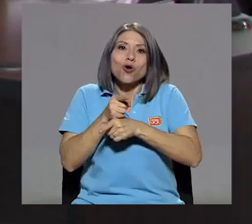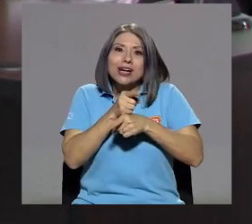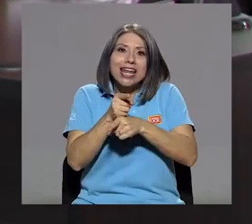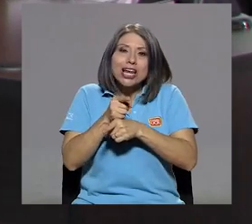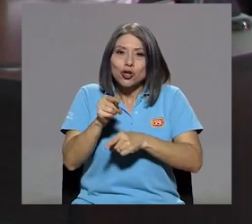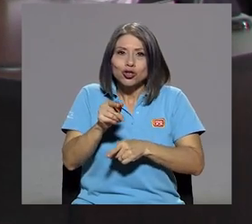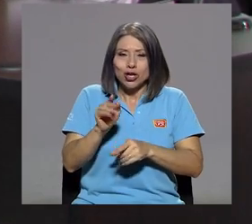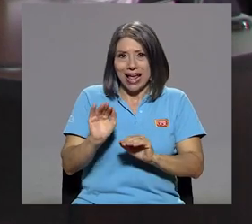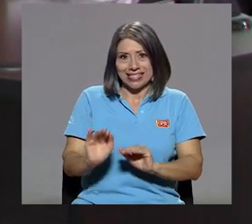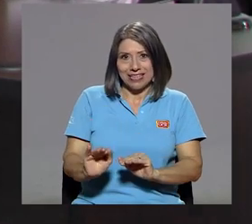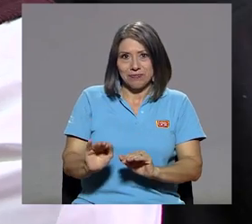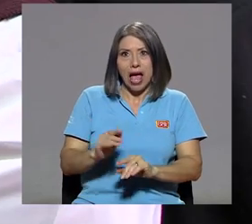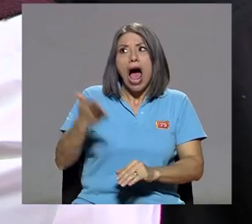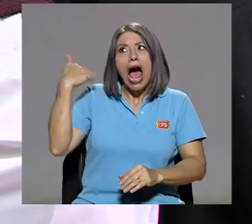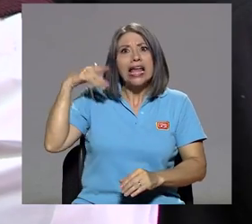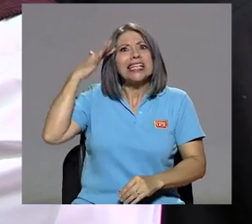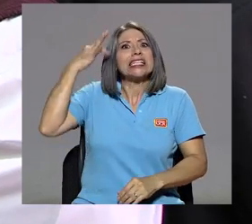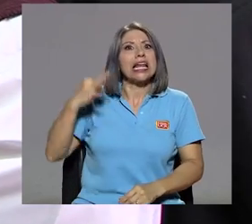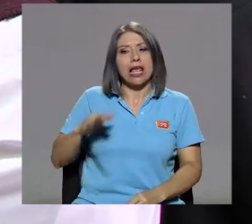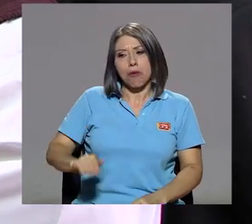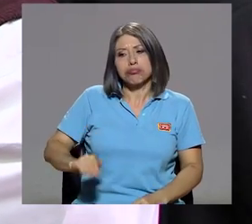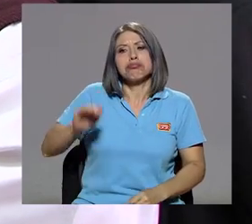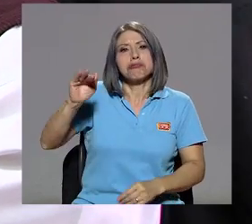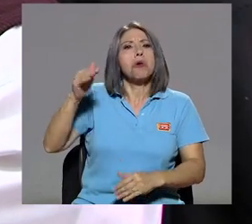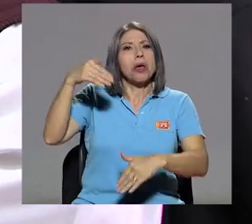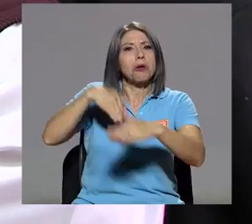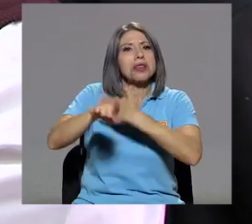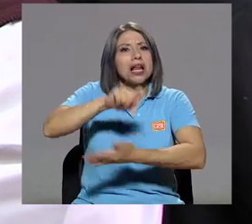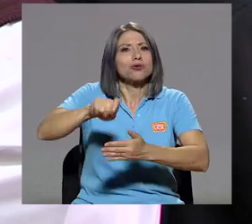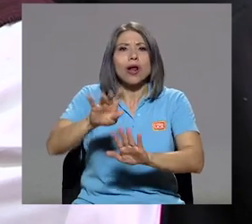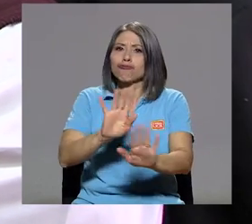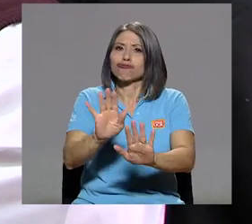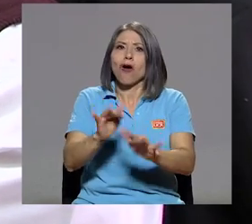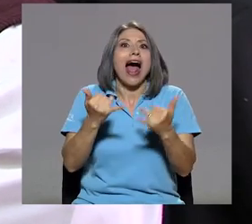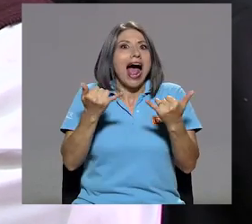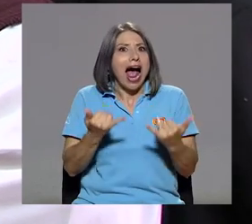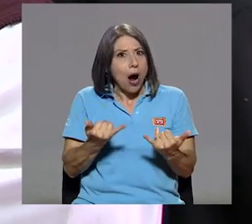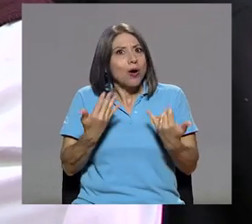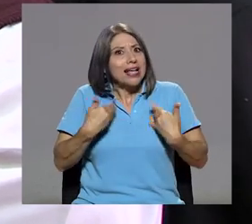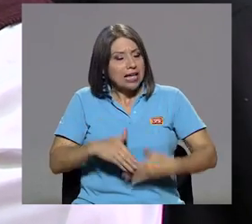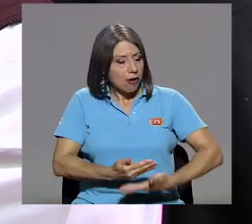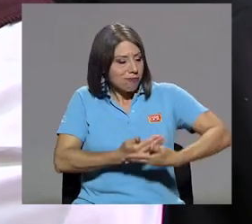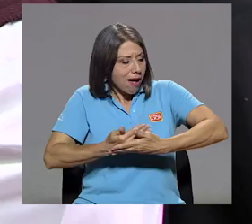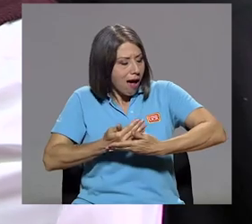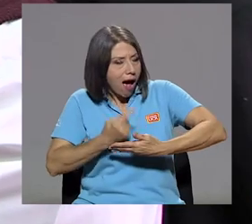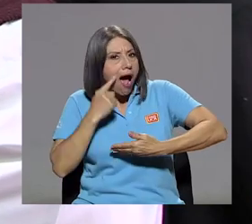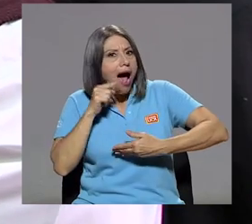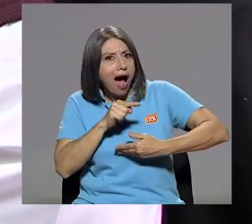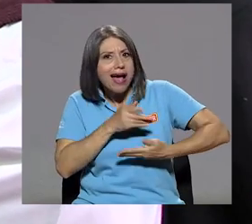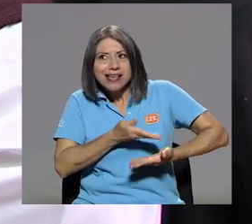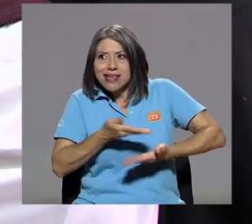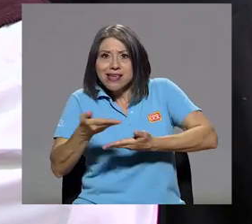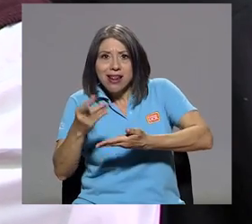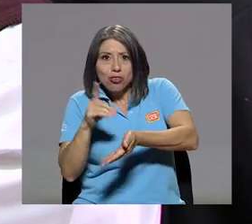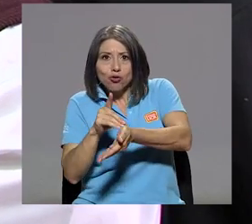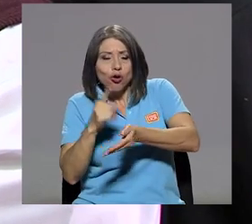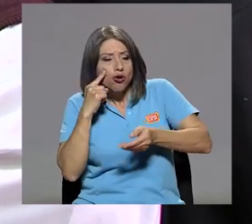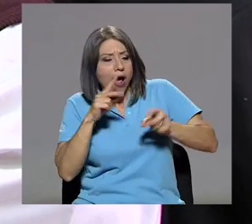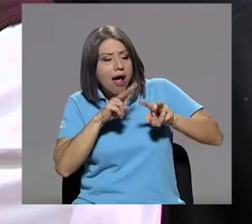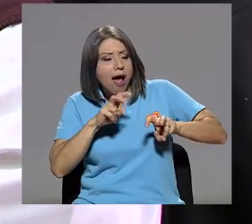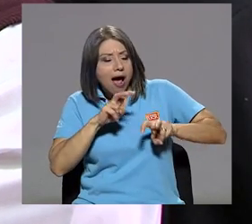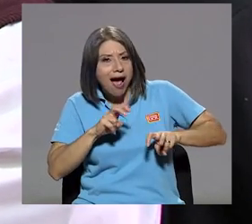que usted llegaba a la edad escolar. Entonces, hoy en día, una buena revisión en un niño que tiene algunos meses de edad detecta todas estas